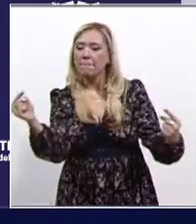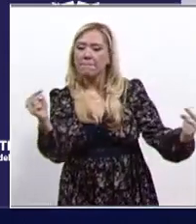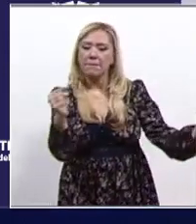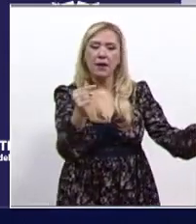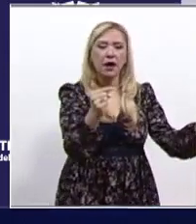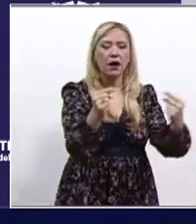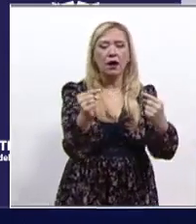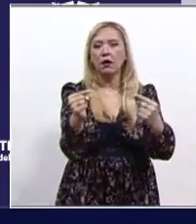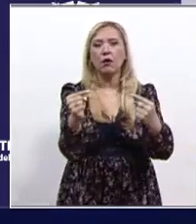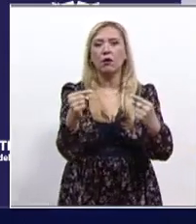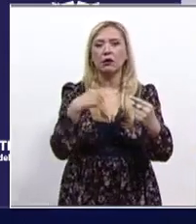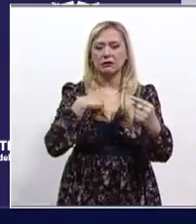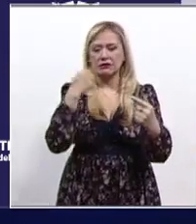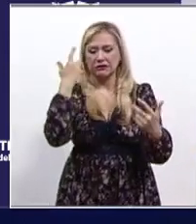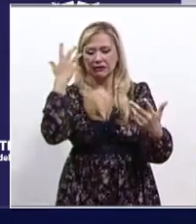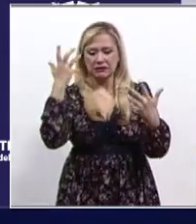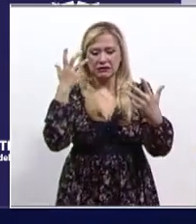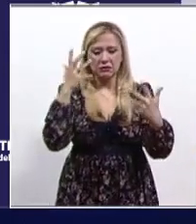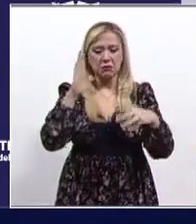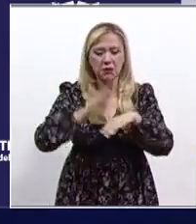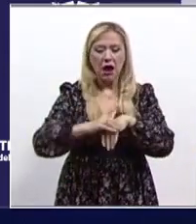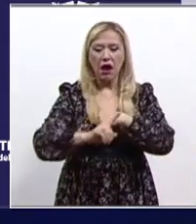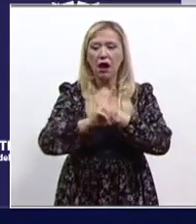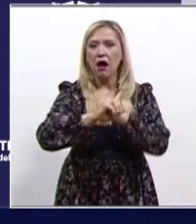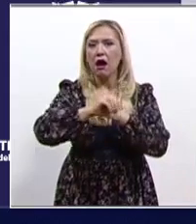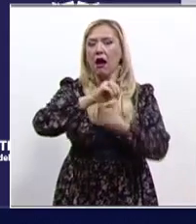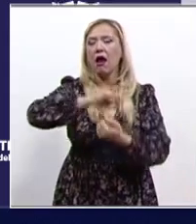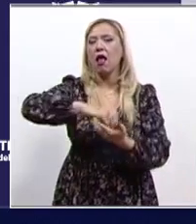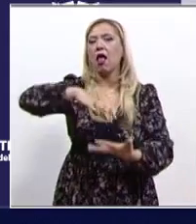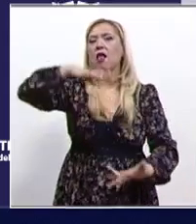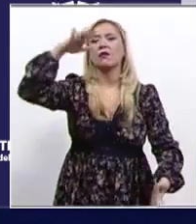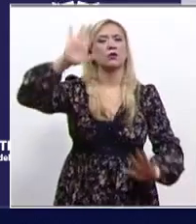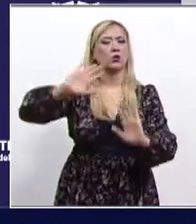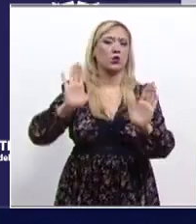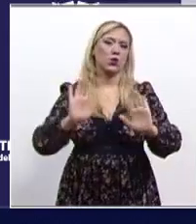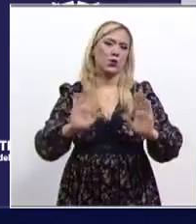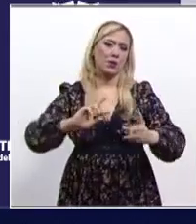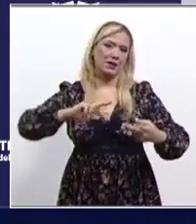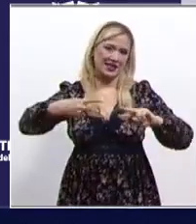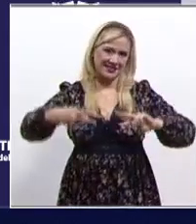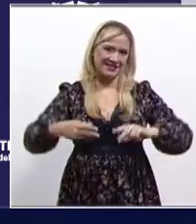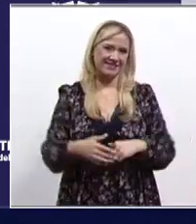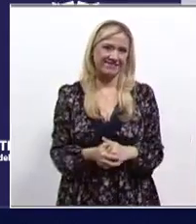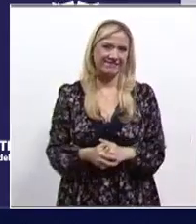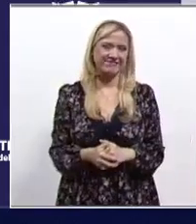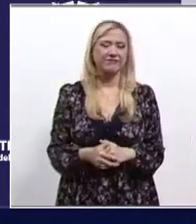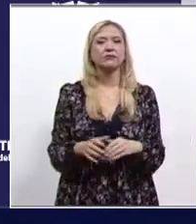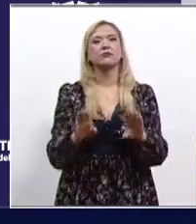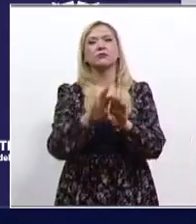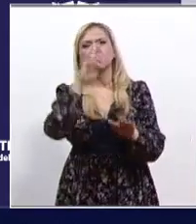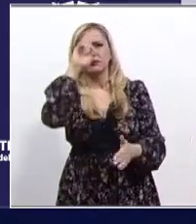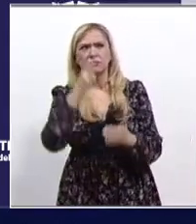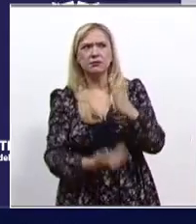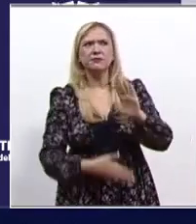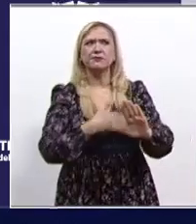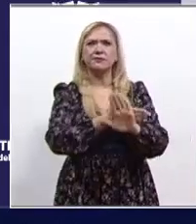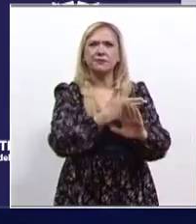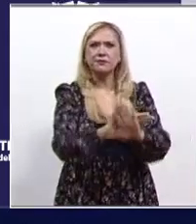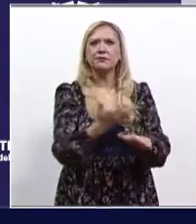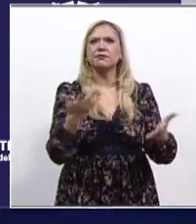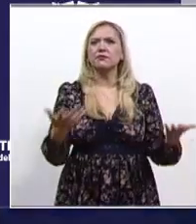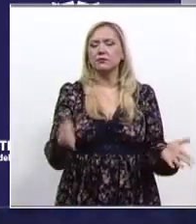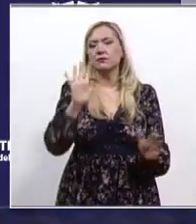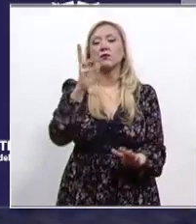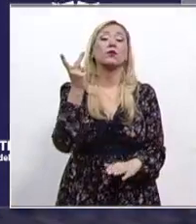las resoluciones que emitimos. Al hablar sobre el sistema de nulidades frente a las violencias, recordó que si bien la